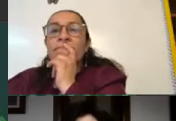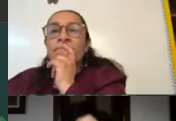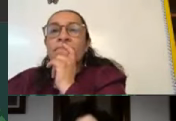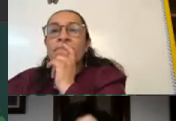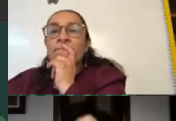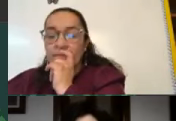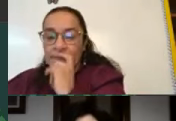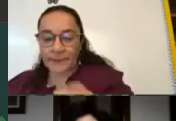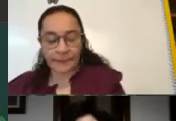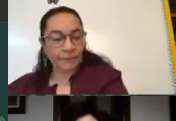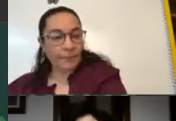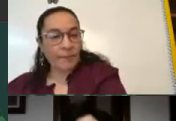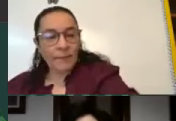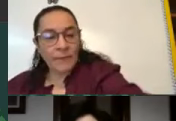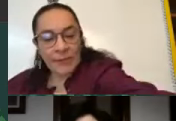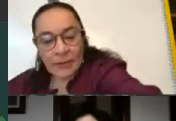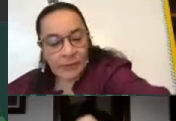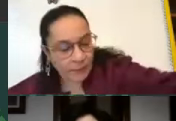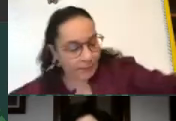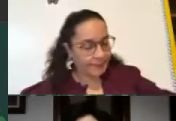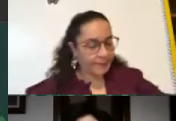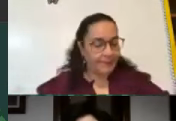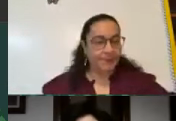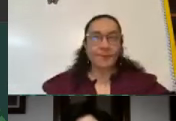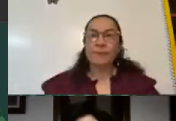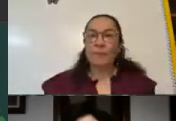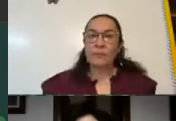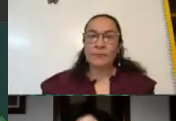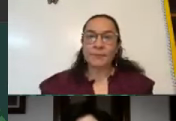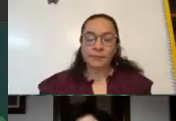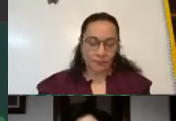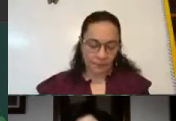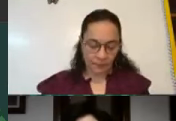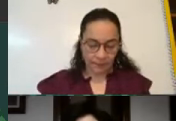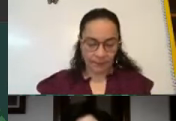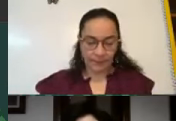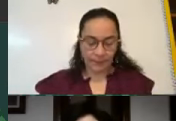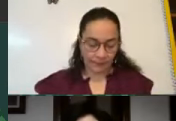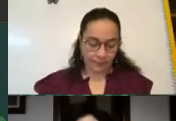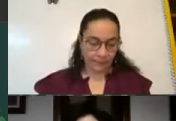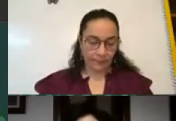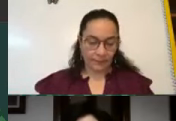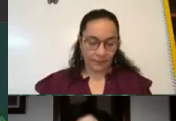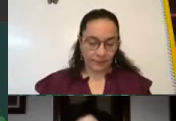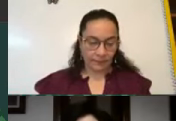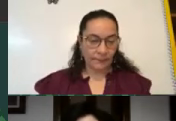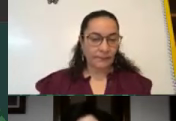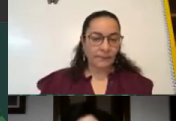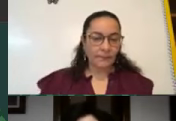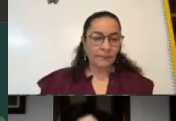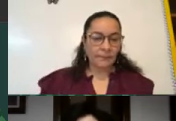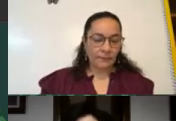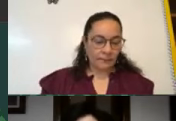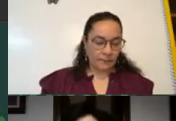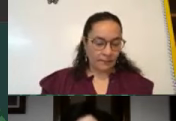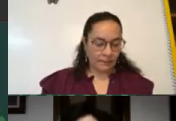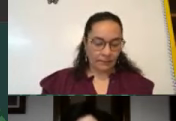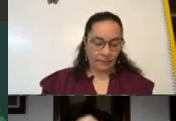Habilitación de medios electrónicos para acceder a trámites, servicios y procedimientos que se efectúan ante la Secretaría